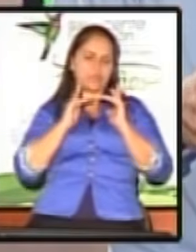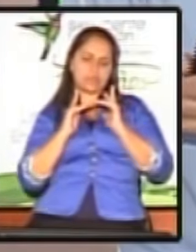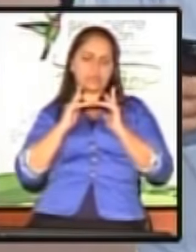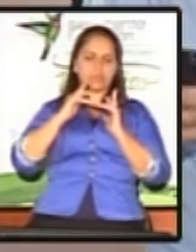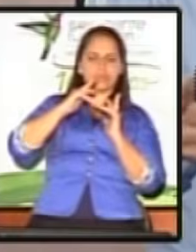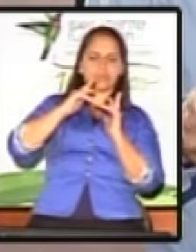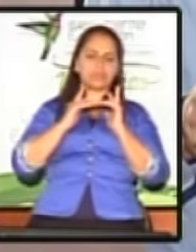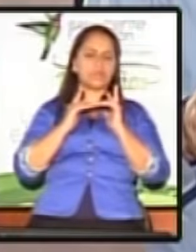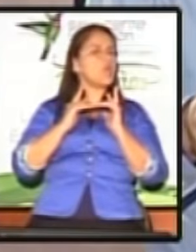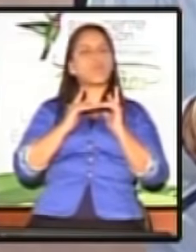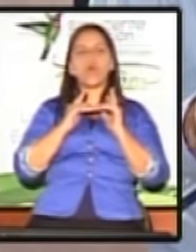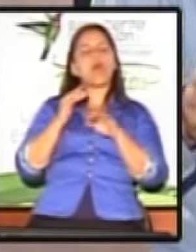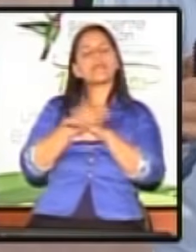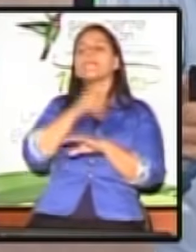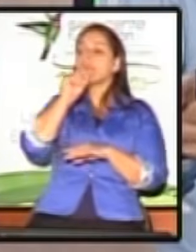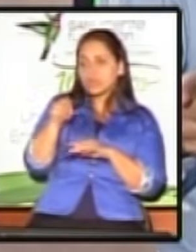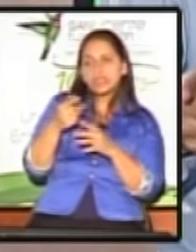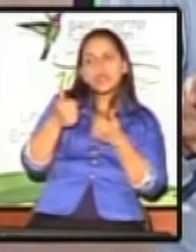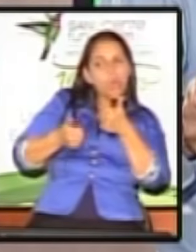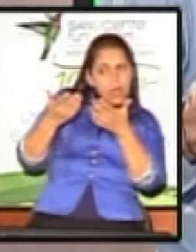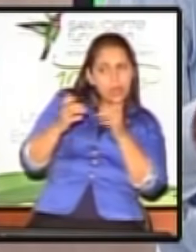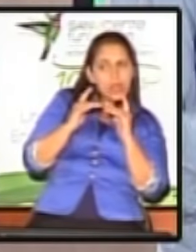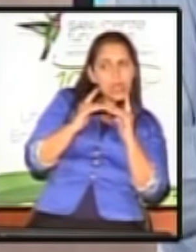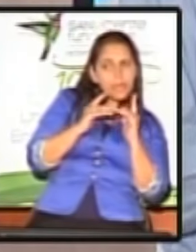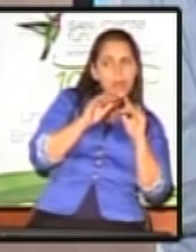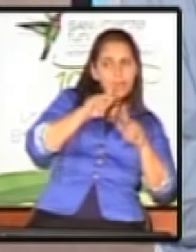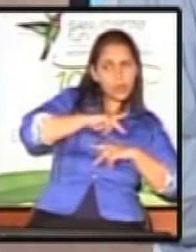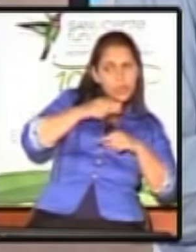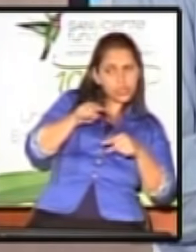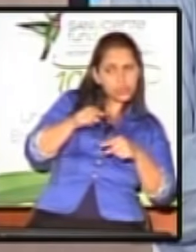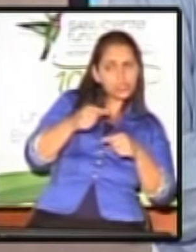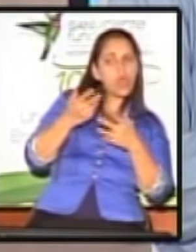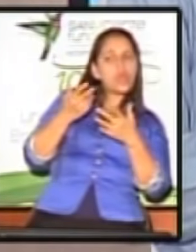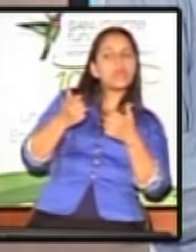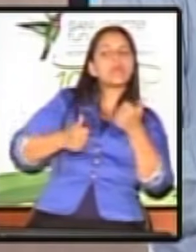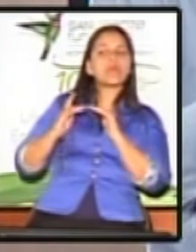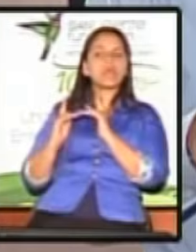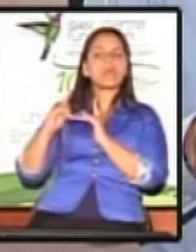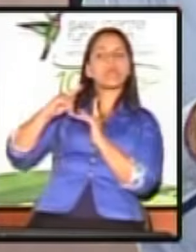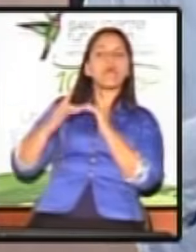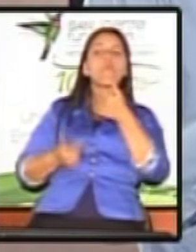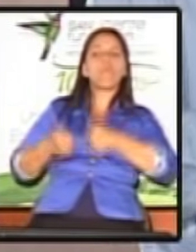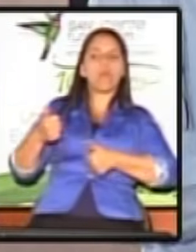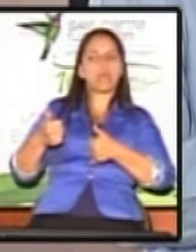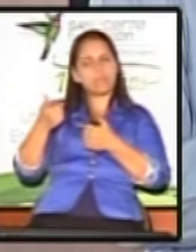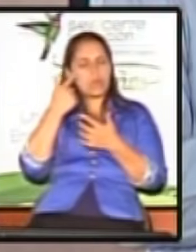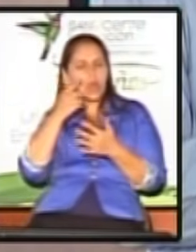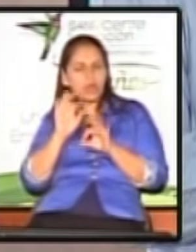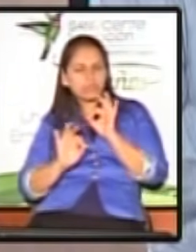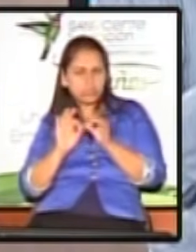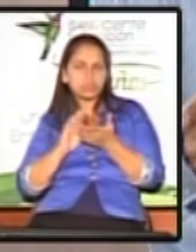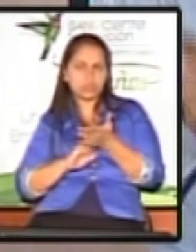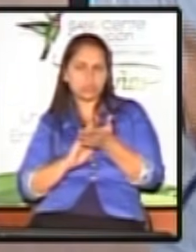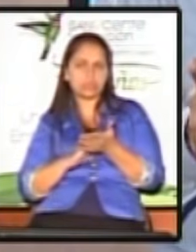pero que sea conciliada. Ya es necesaria. Mamá, ¿quieres? Mira que es para poderte cuidar